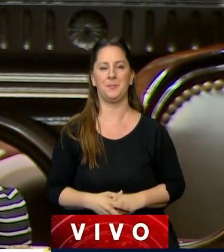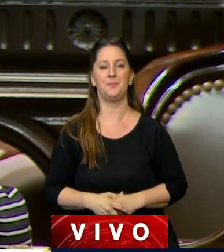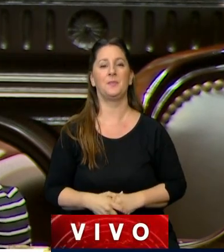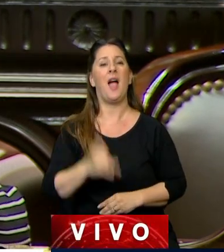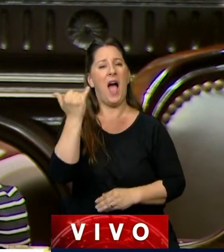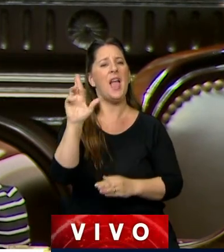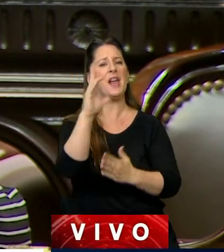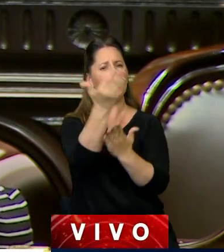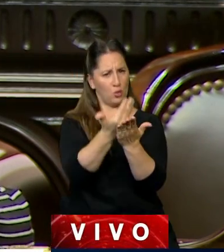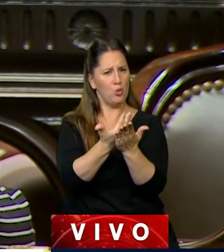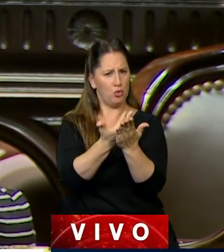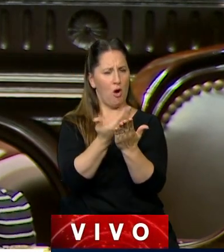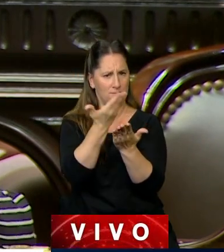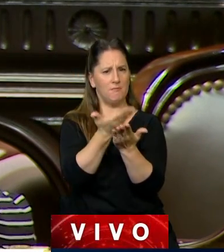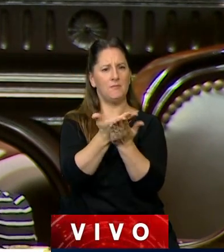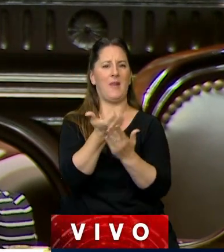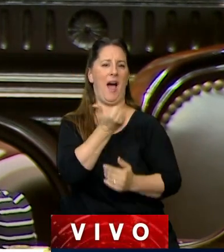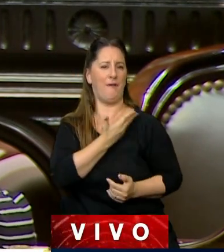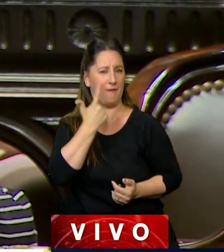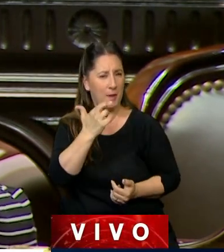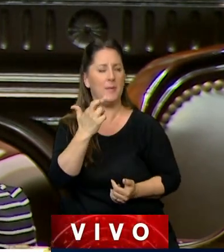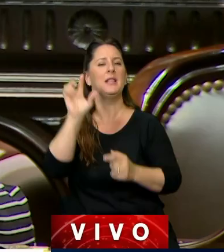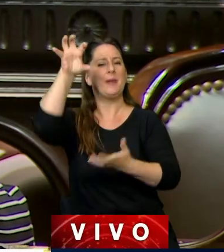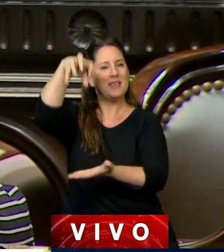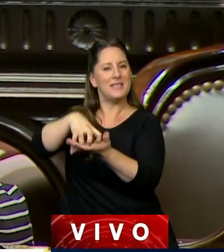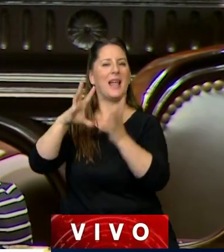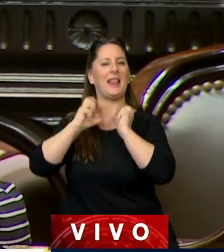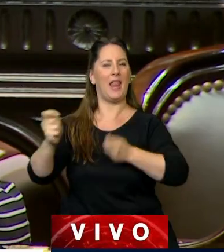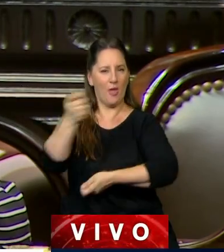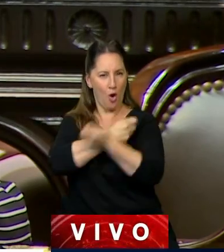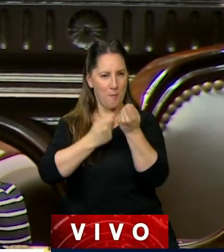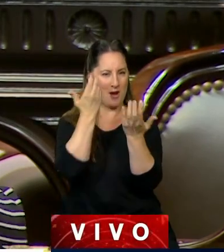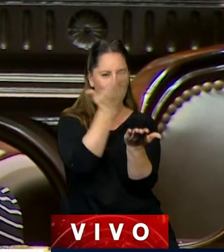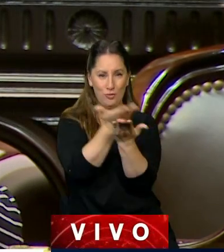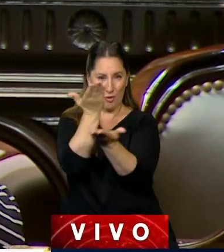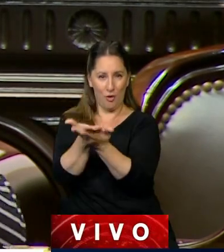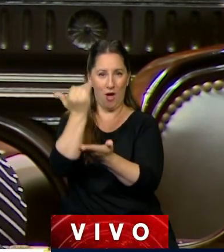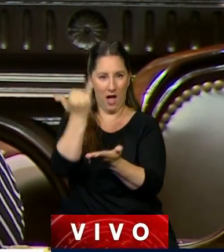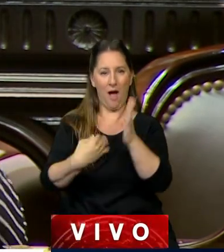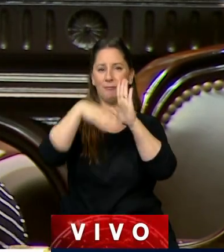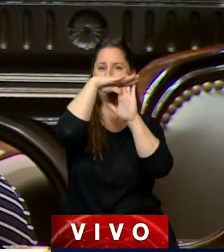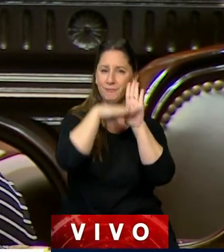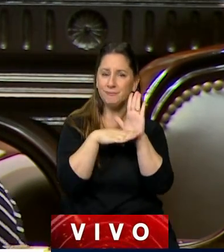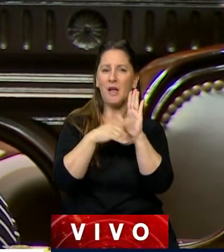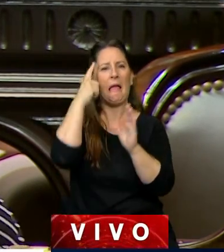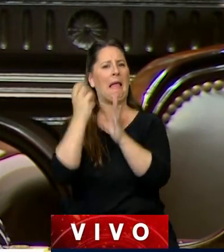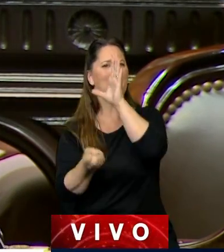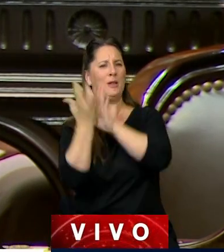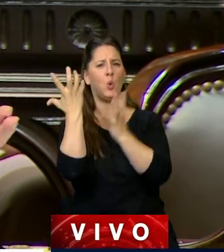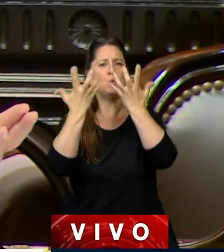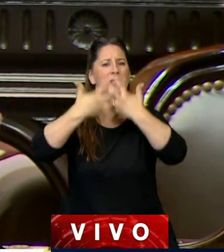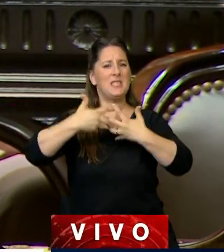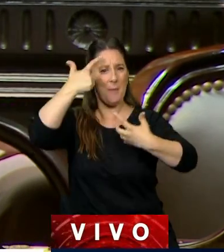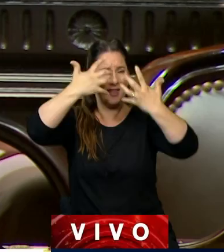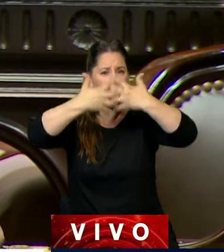una resolución conjunta de la AFIP y la Secretaría de Comercio que ha inventado un sistema